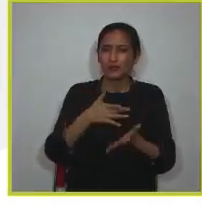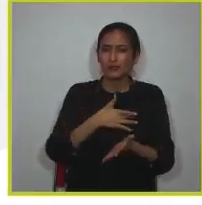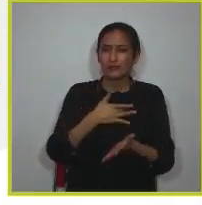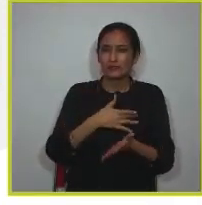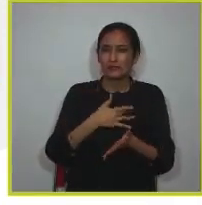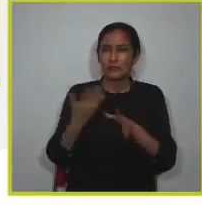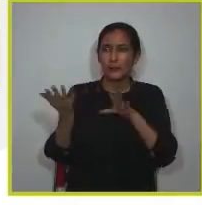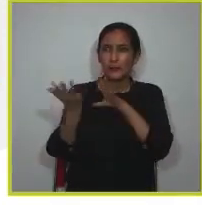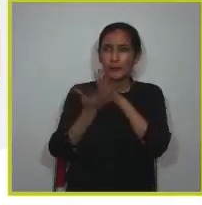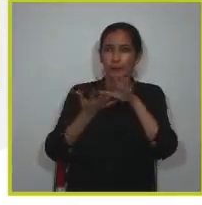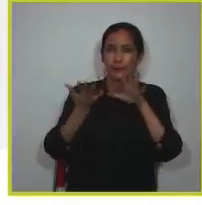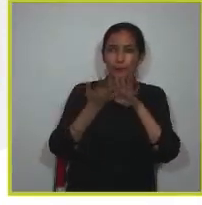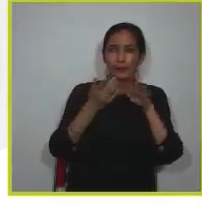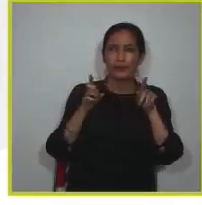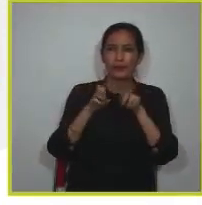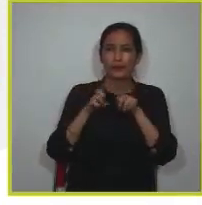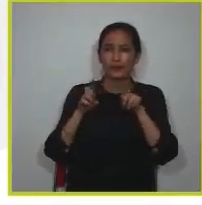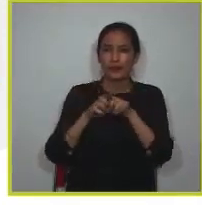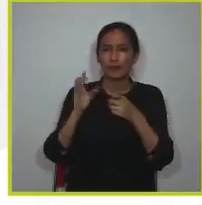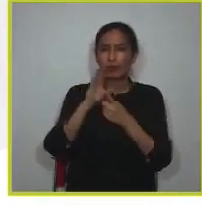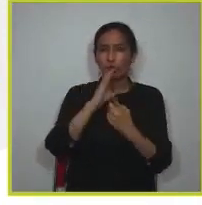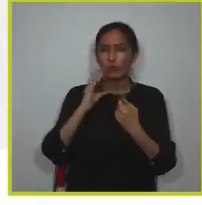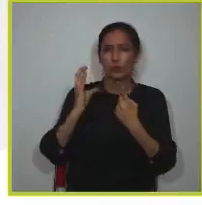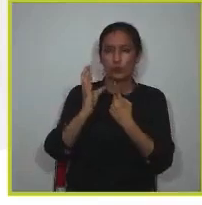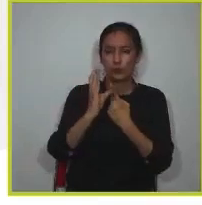ecológica y también sociocultural